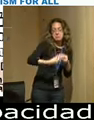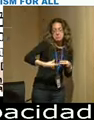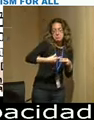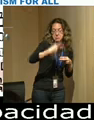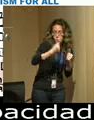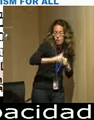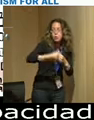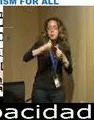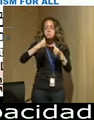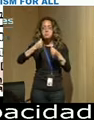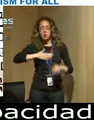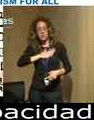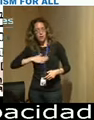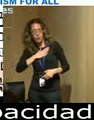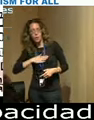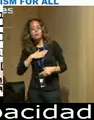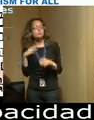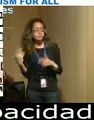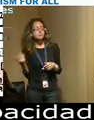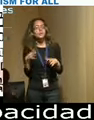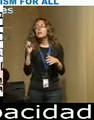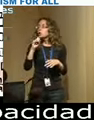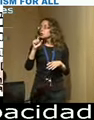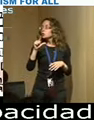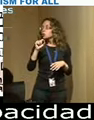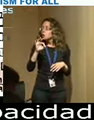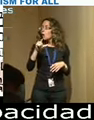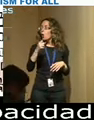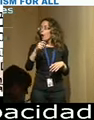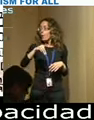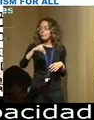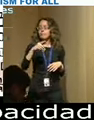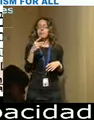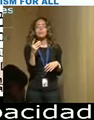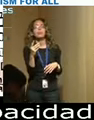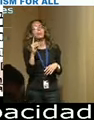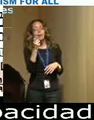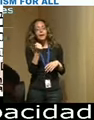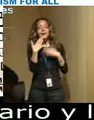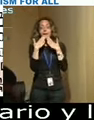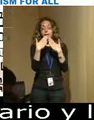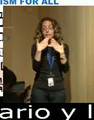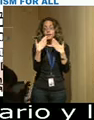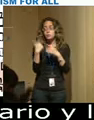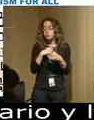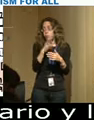Muchas gracias, Ricardo, cuando quieras. Yolanda, muchas gracias por la presentación. Quisiera